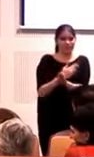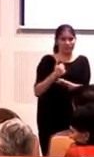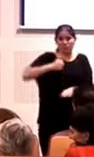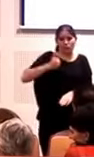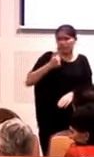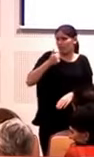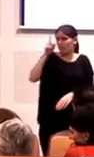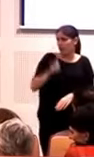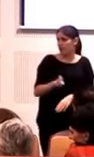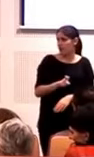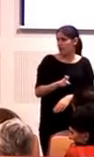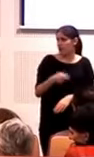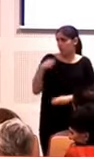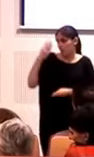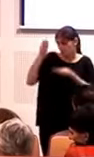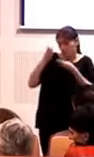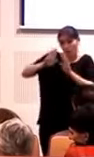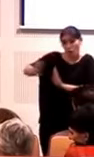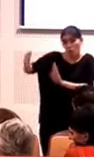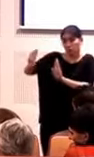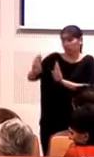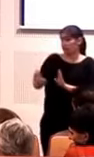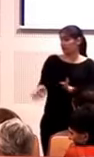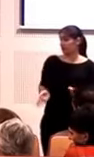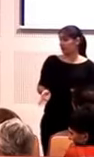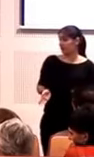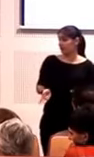sé, piensa eso, quédate con...